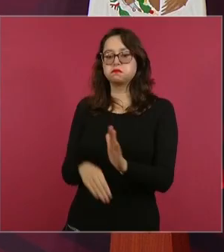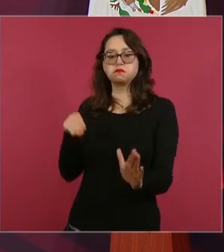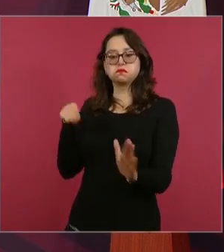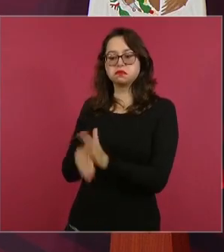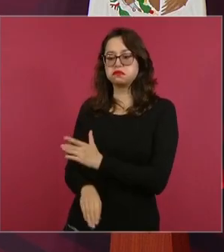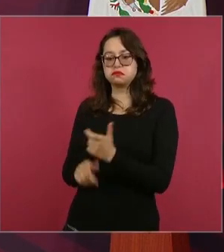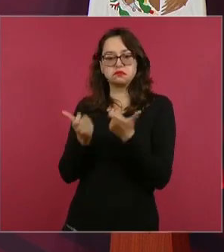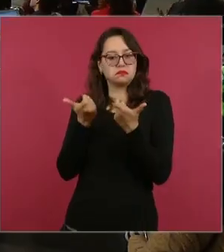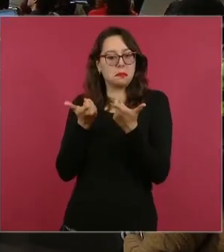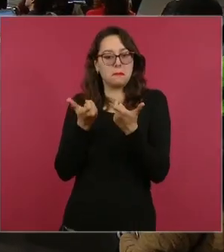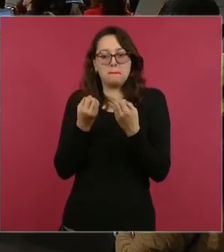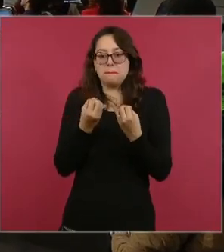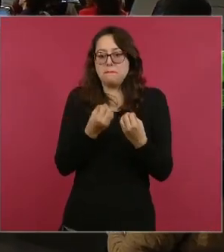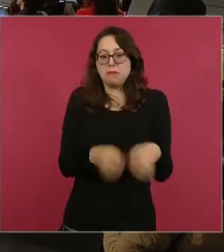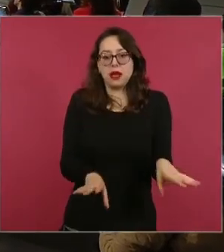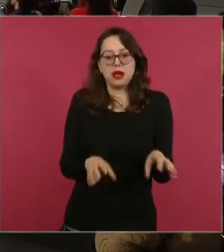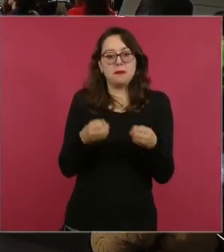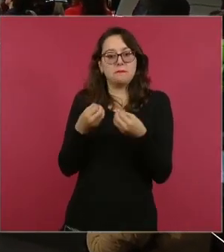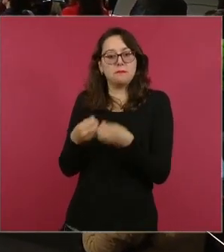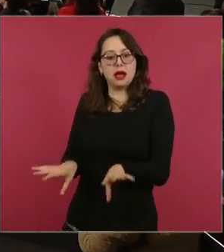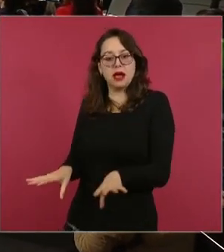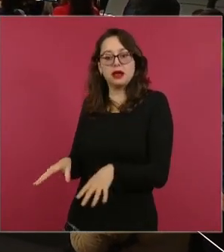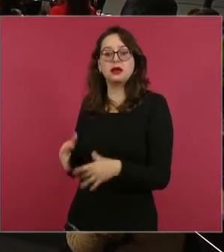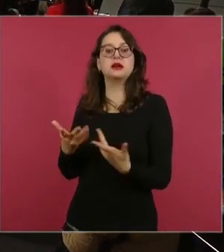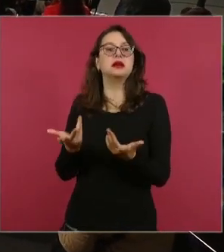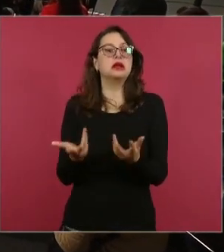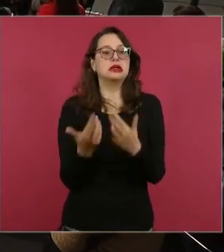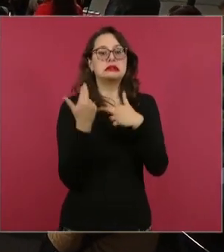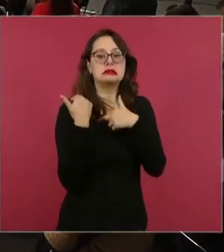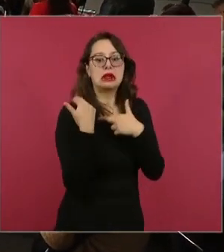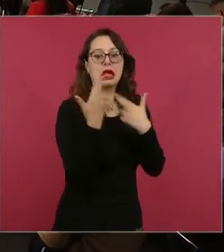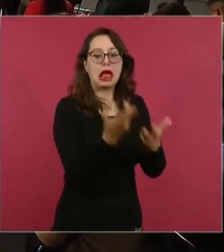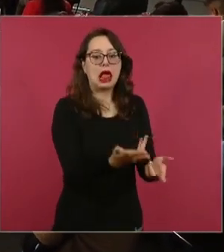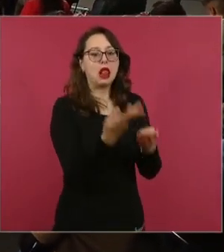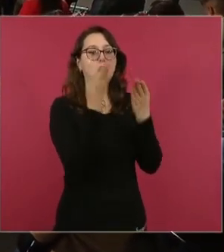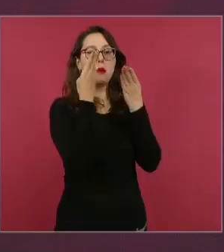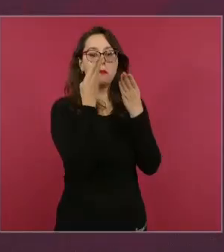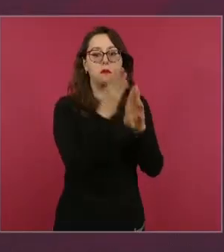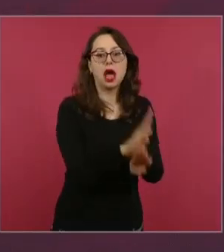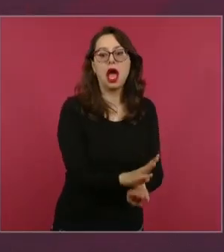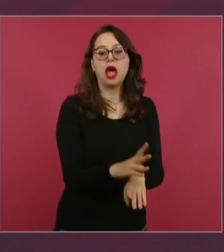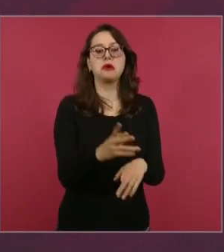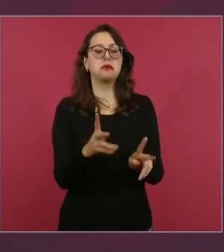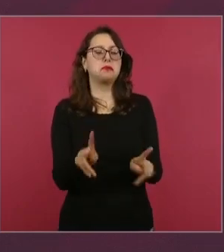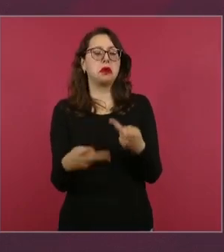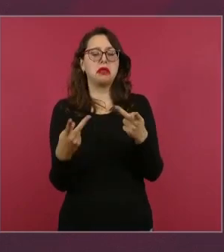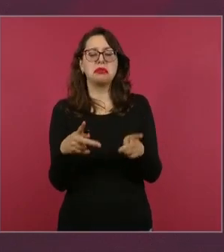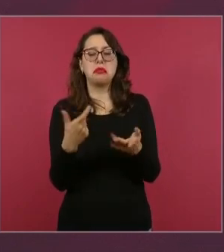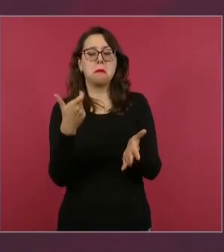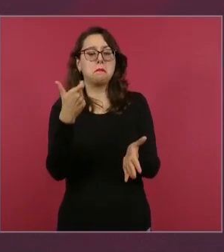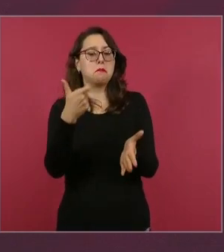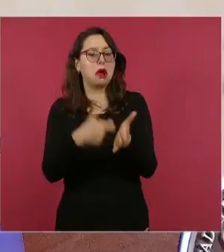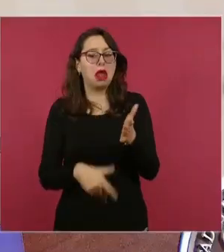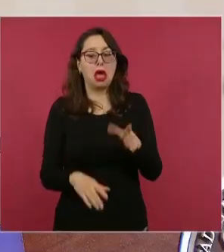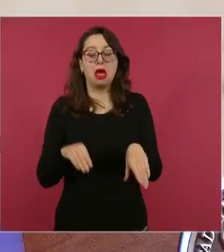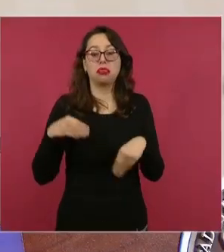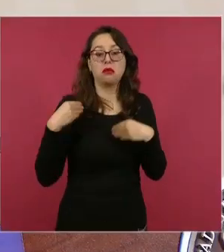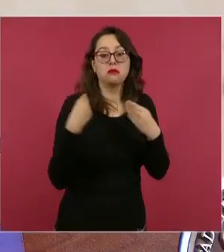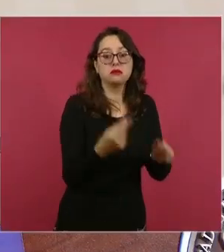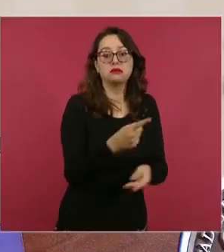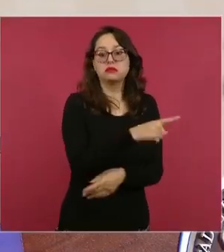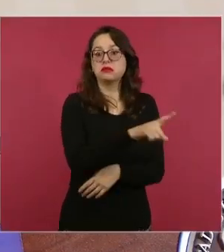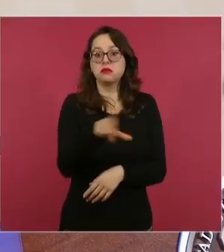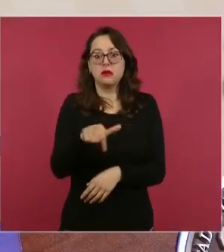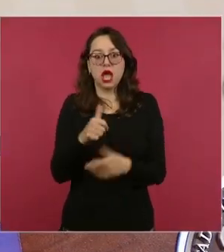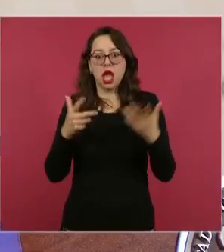fracasaron les dieron bancos y no supieron manejarlos